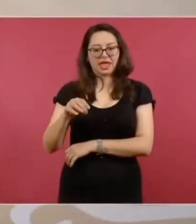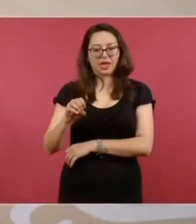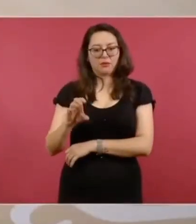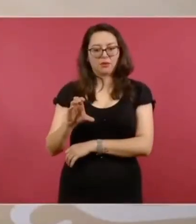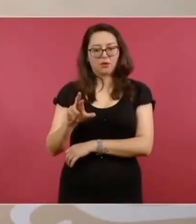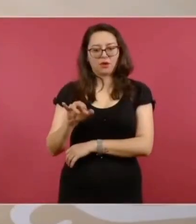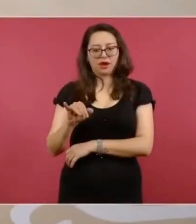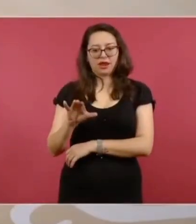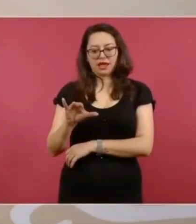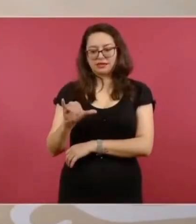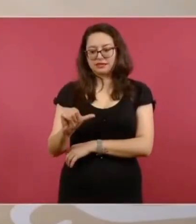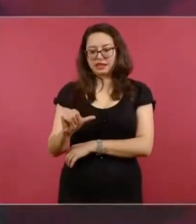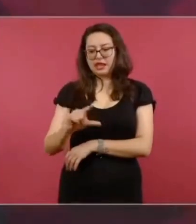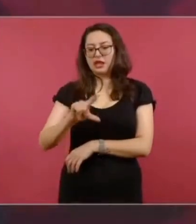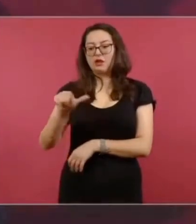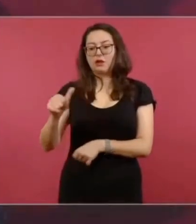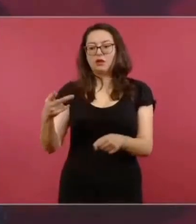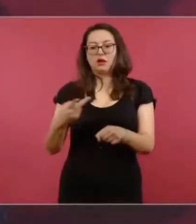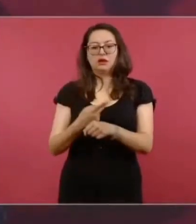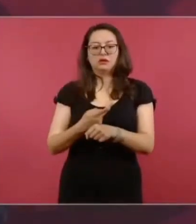Y resultó lo mismo,